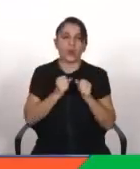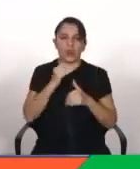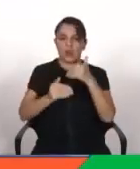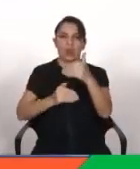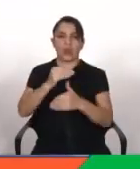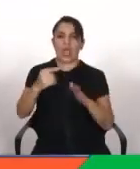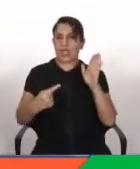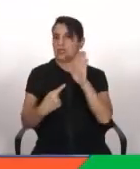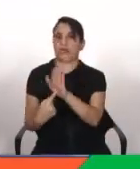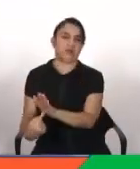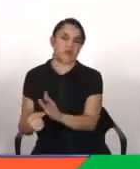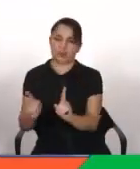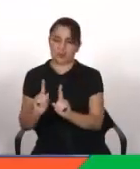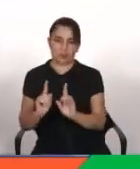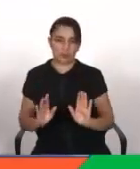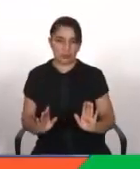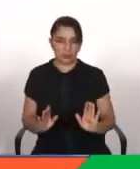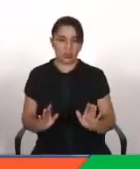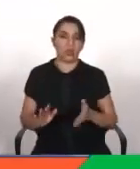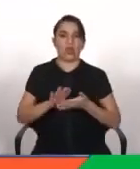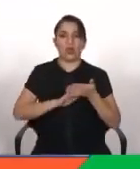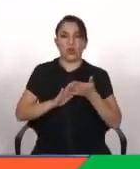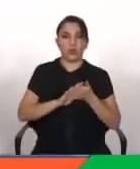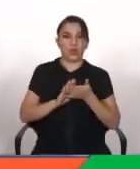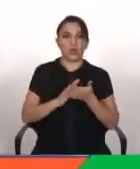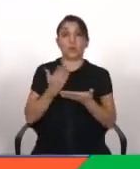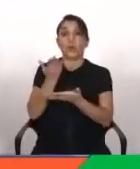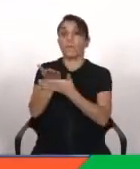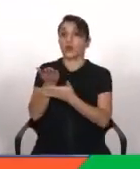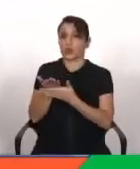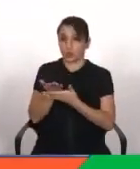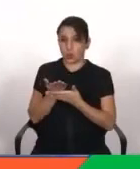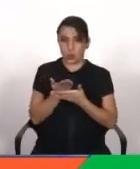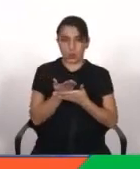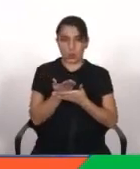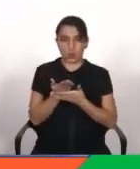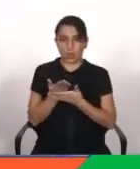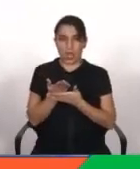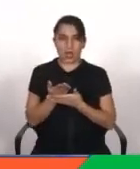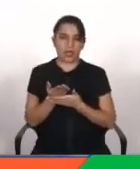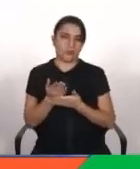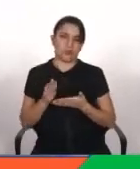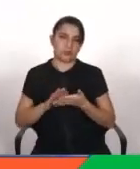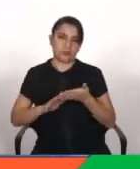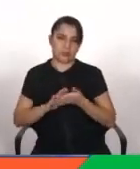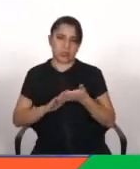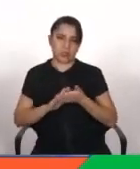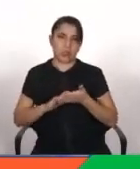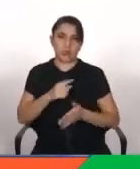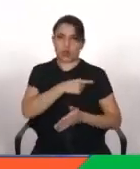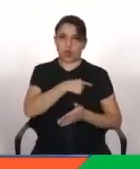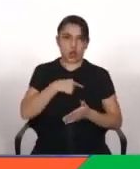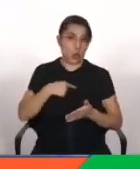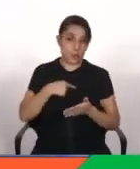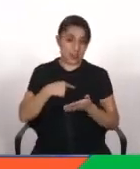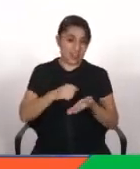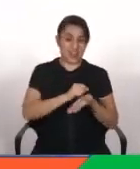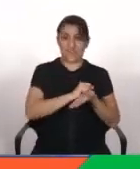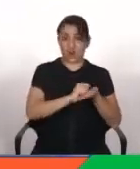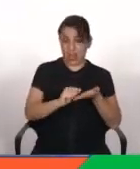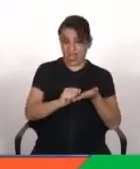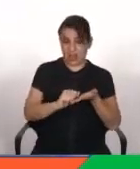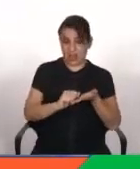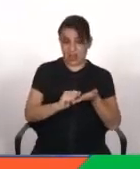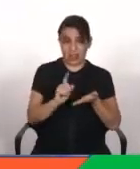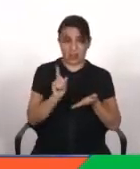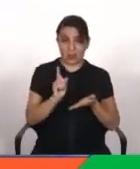Por ejemplo, a la hora de postular a cosas, que tienes que esconder el nombre de quien postula, porque eso incluso hay un experimento que